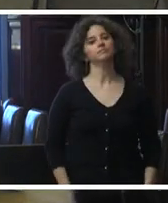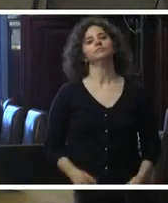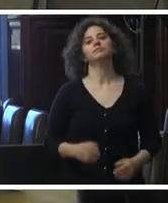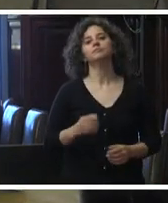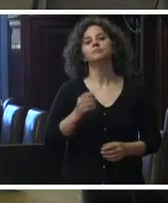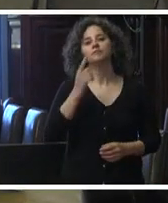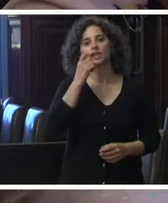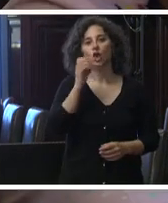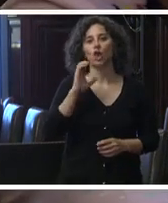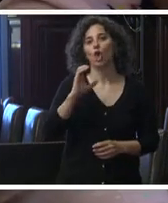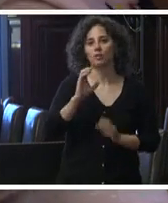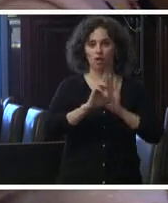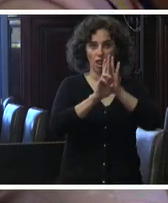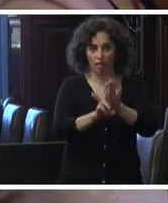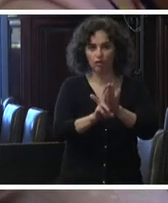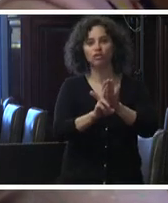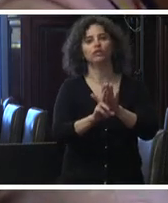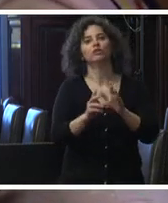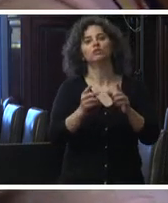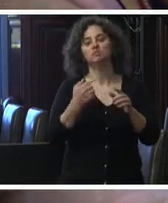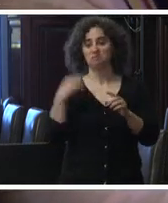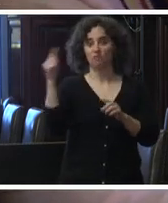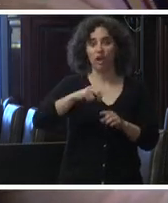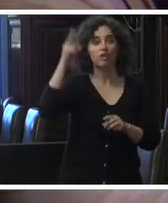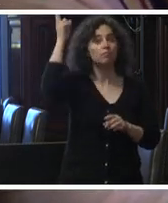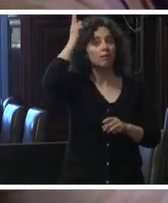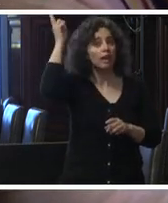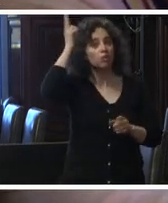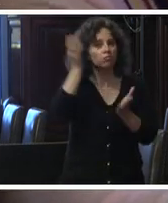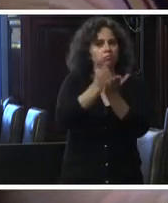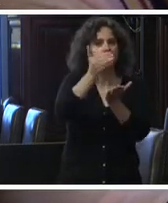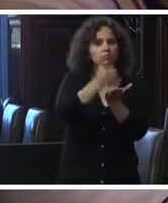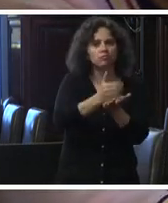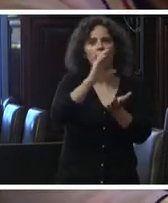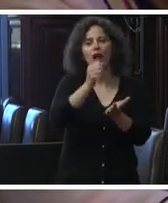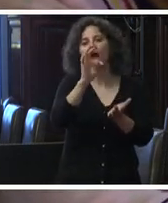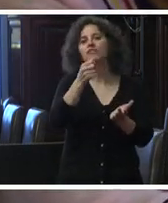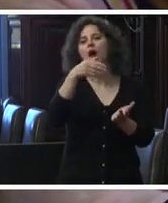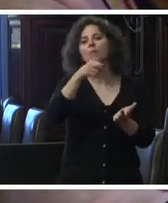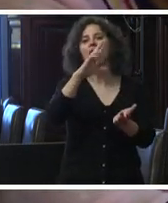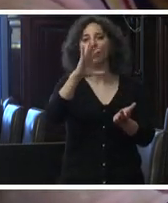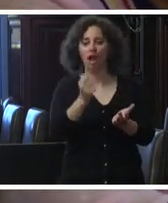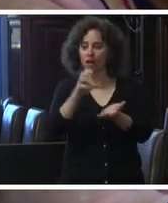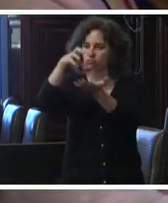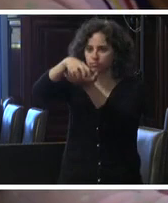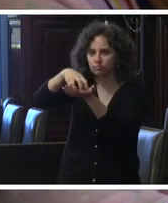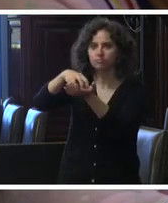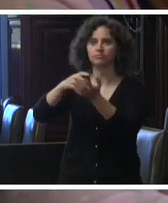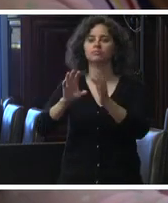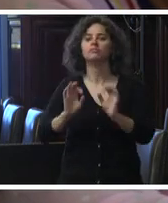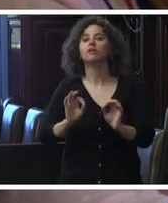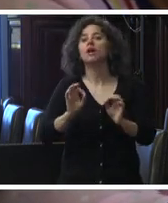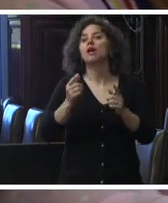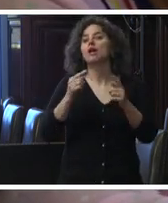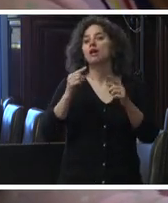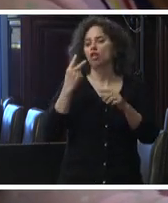Señores comisionados, yo vengo de Perú, del departamento de Cajamarca, provincia Selendín, distrito Sorochuco,